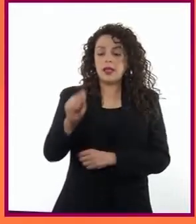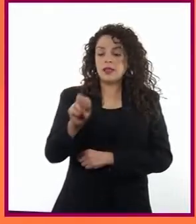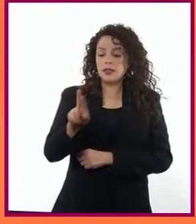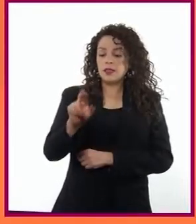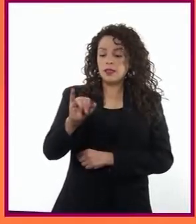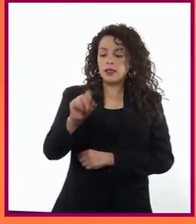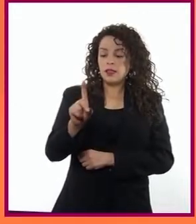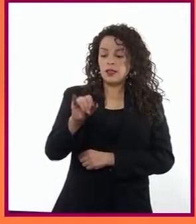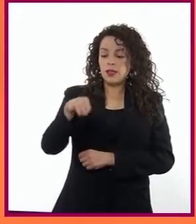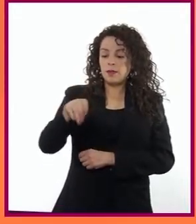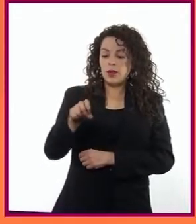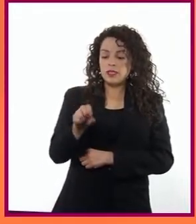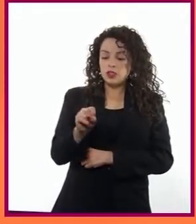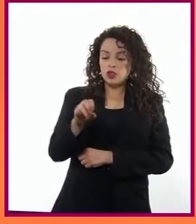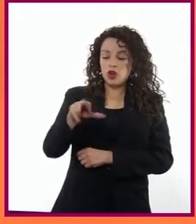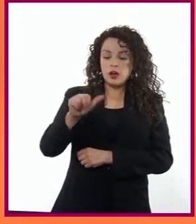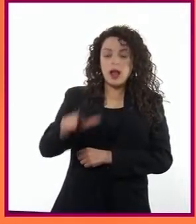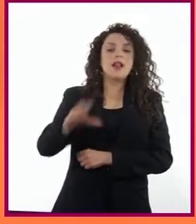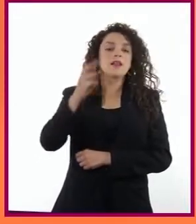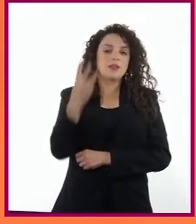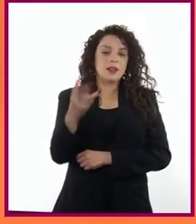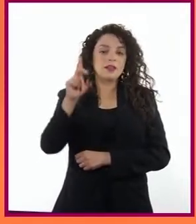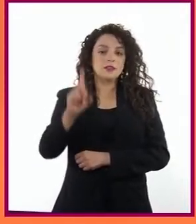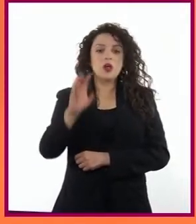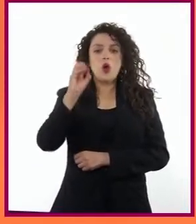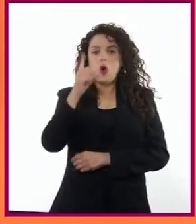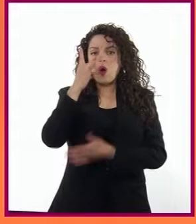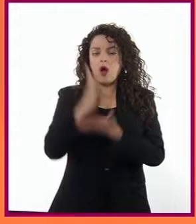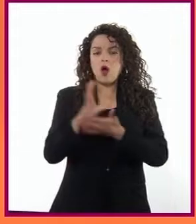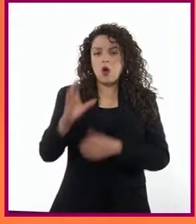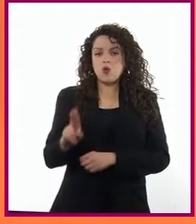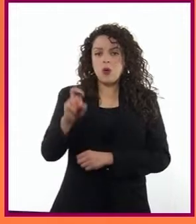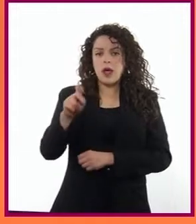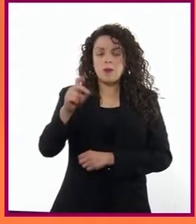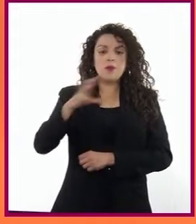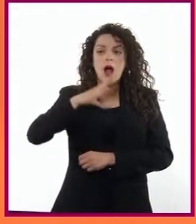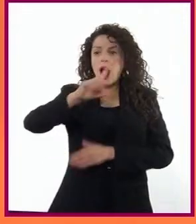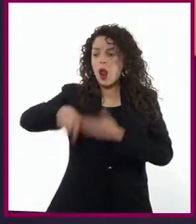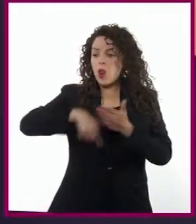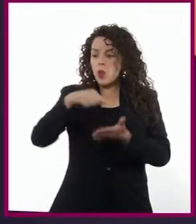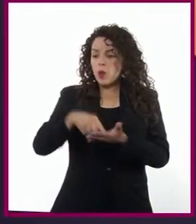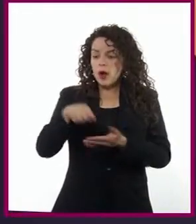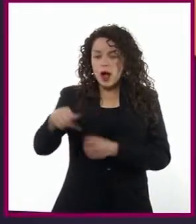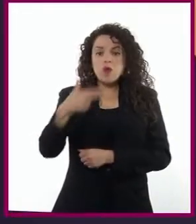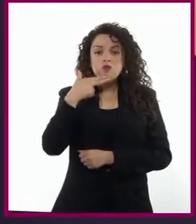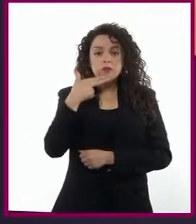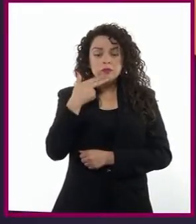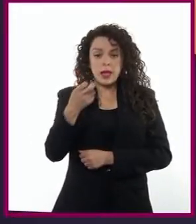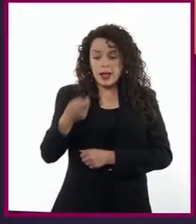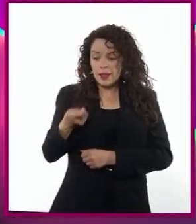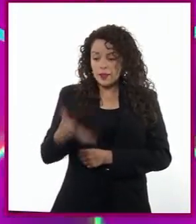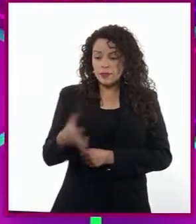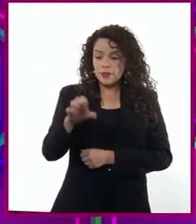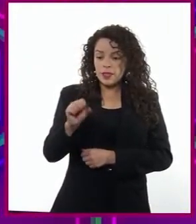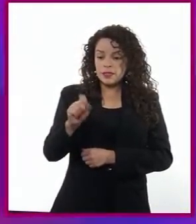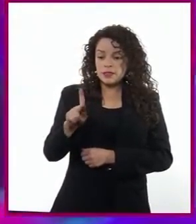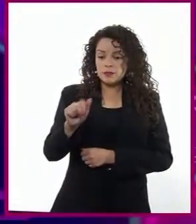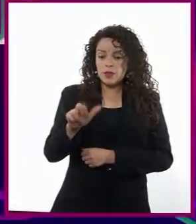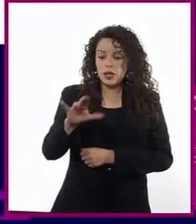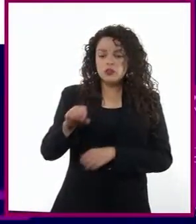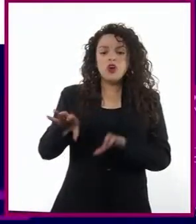tridimensionales o simplemente cuerpos, los cuales ocupan un espacio y a la medida de ese espacio lo conocemos como